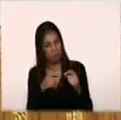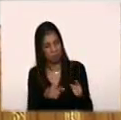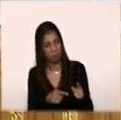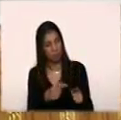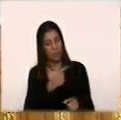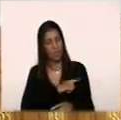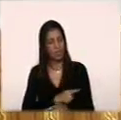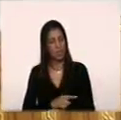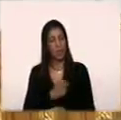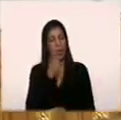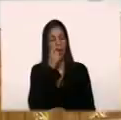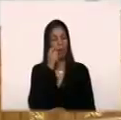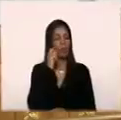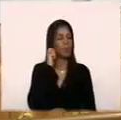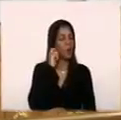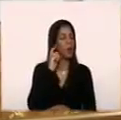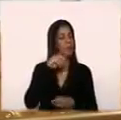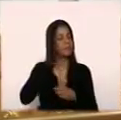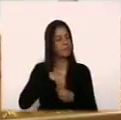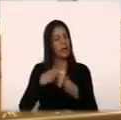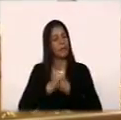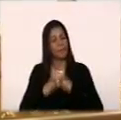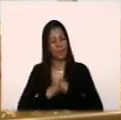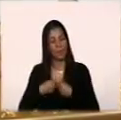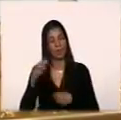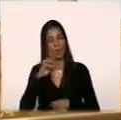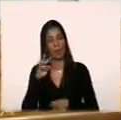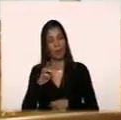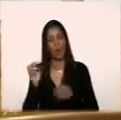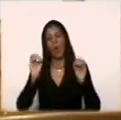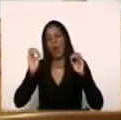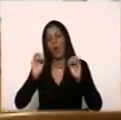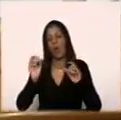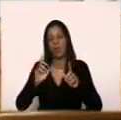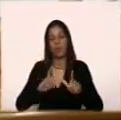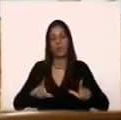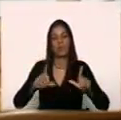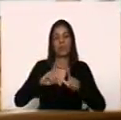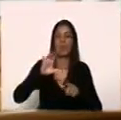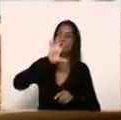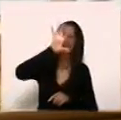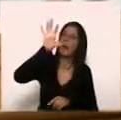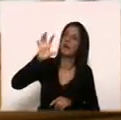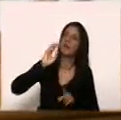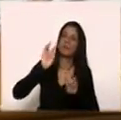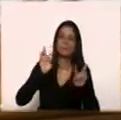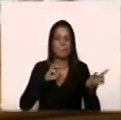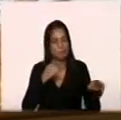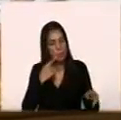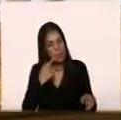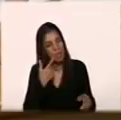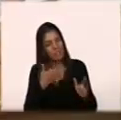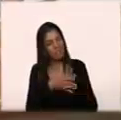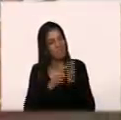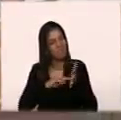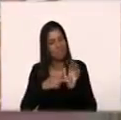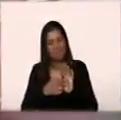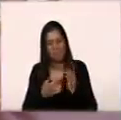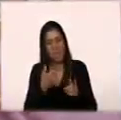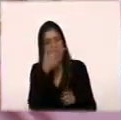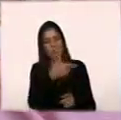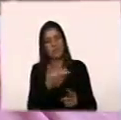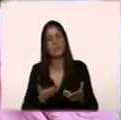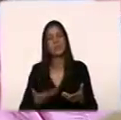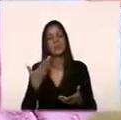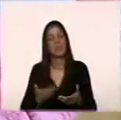persona, hombre o mujer, que viva en nuestro país o que habite en cualquier lugar del planeta Tierra. Por su importancia y por su trascendencia